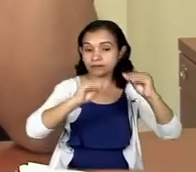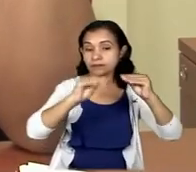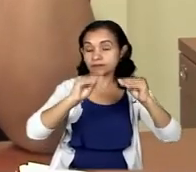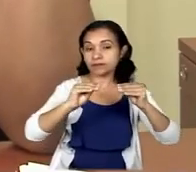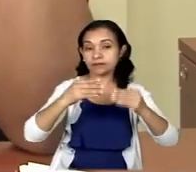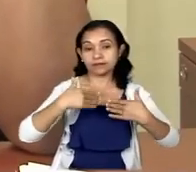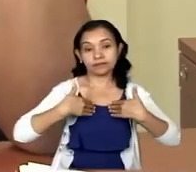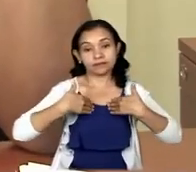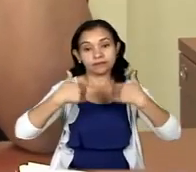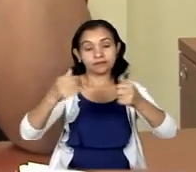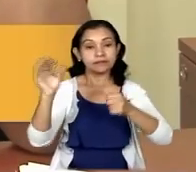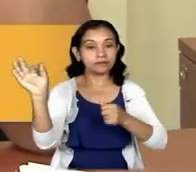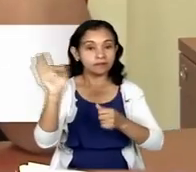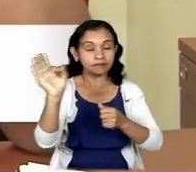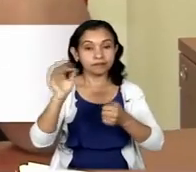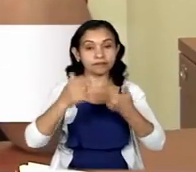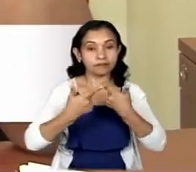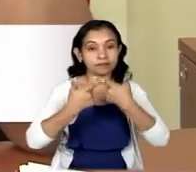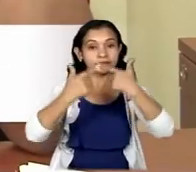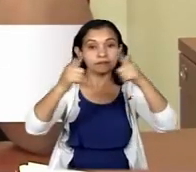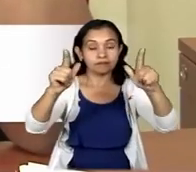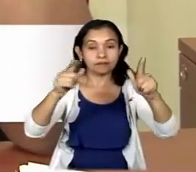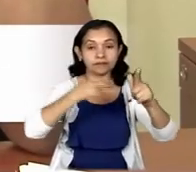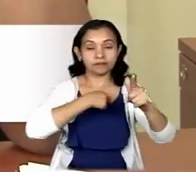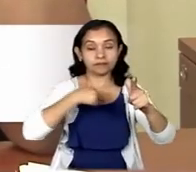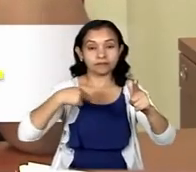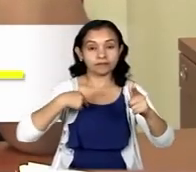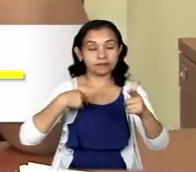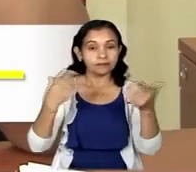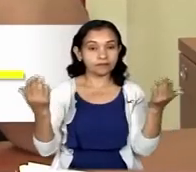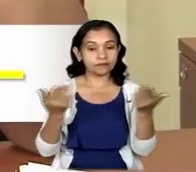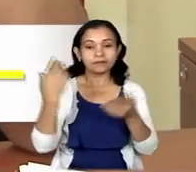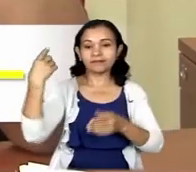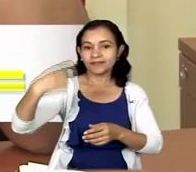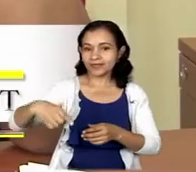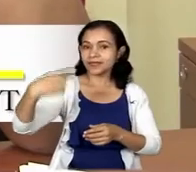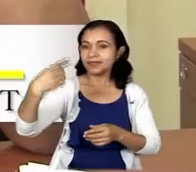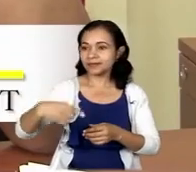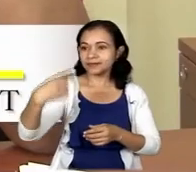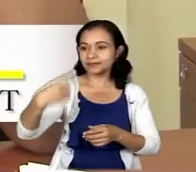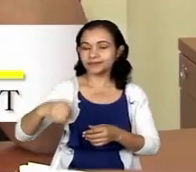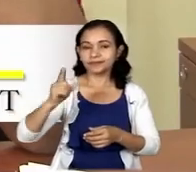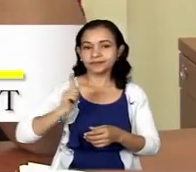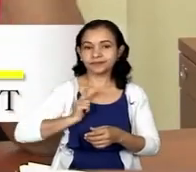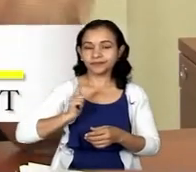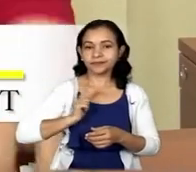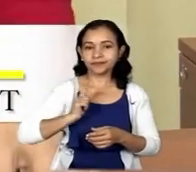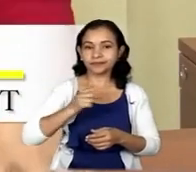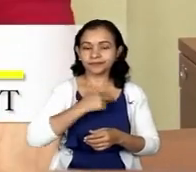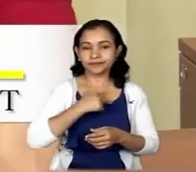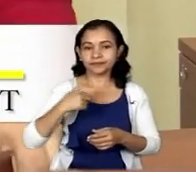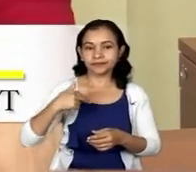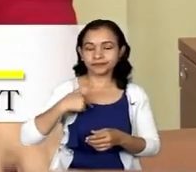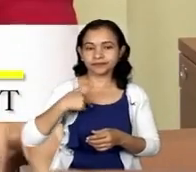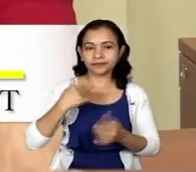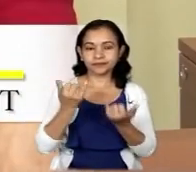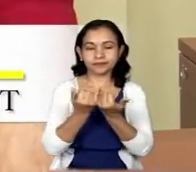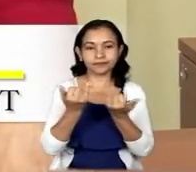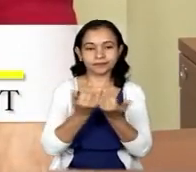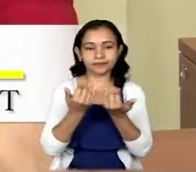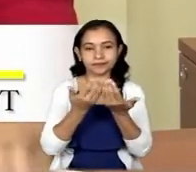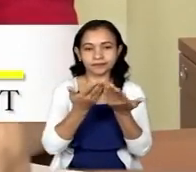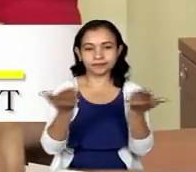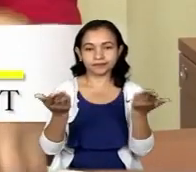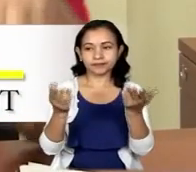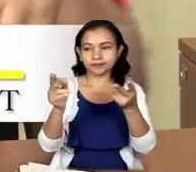la salud de manera gratuita, ¿verdad? Y obviamente que es un derecho que la familia tiene a que sus hijos se preparen y se